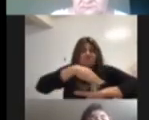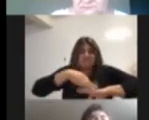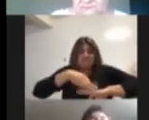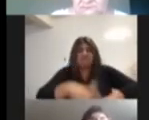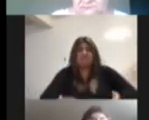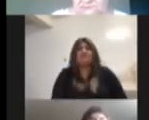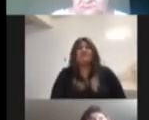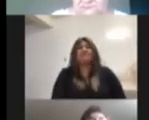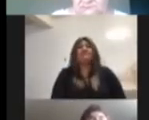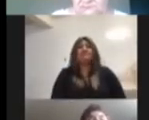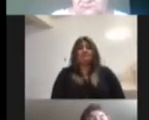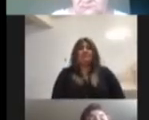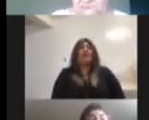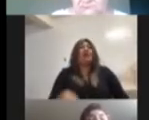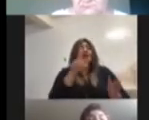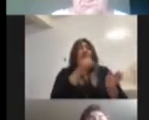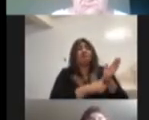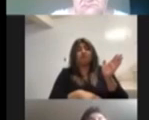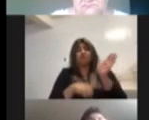Esta ficha requiere de